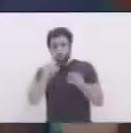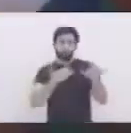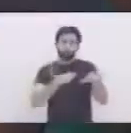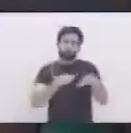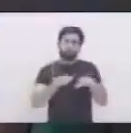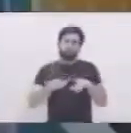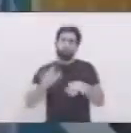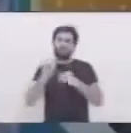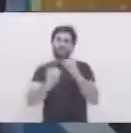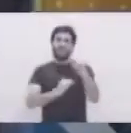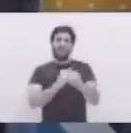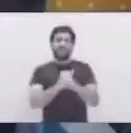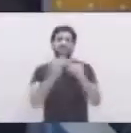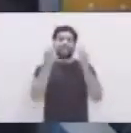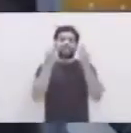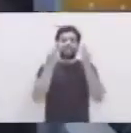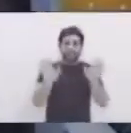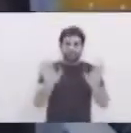redondear un poco estos bordes.